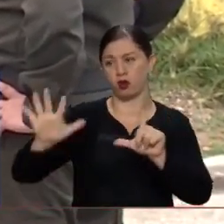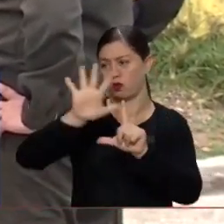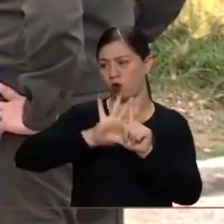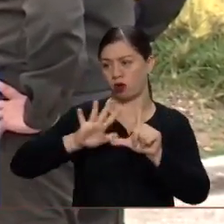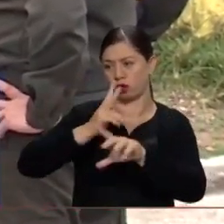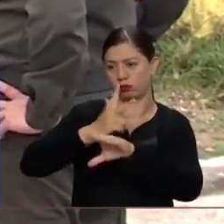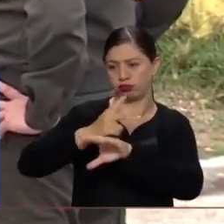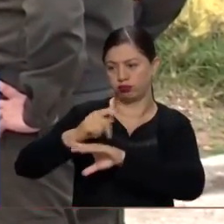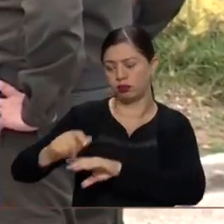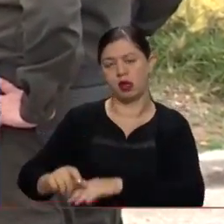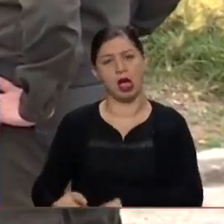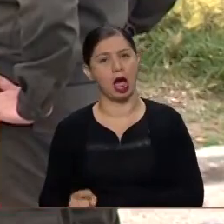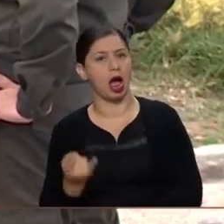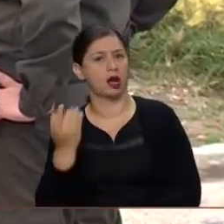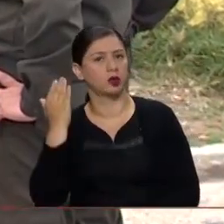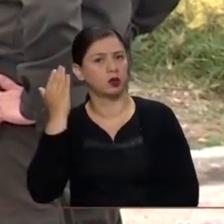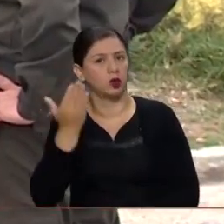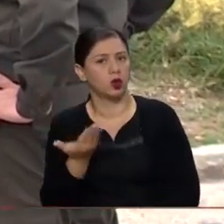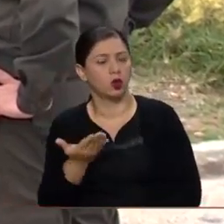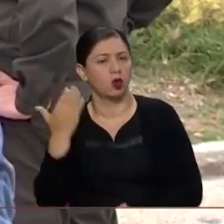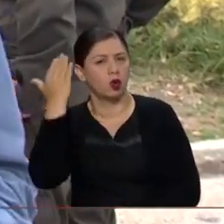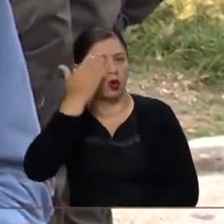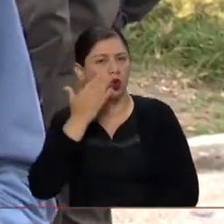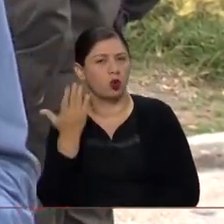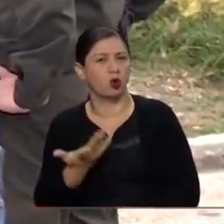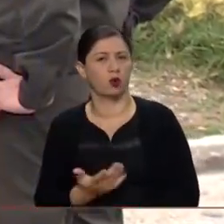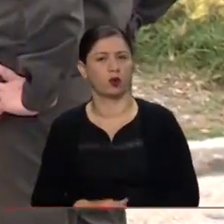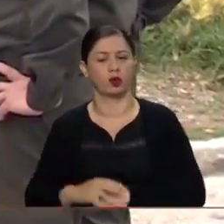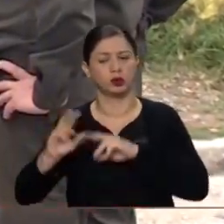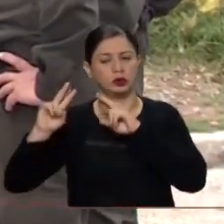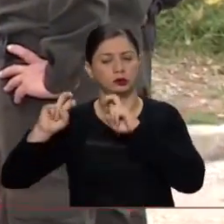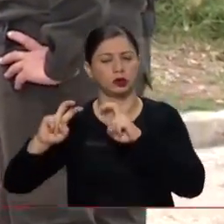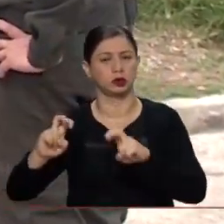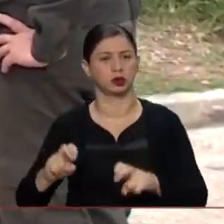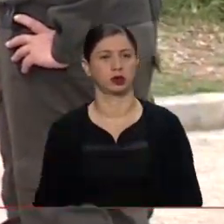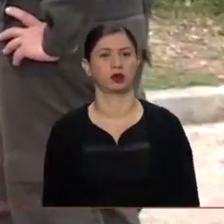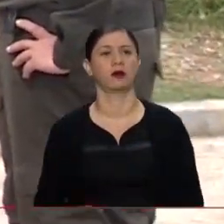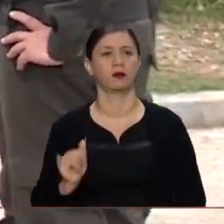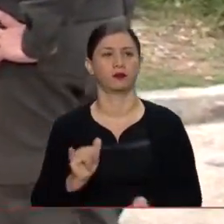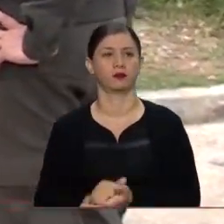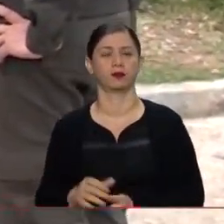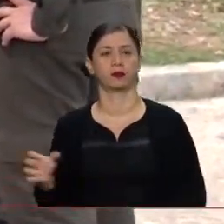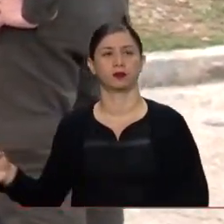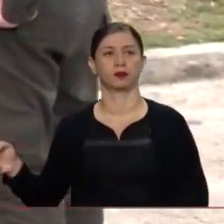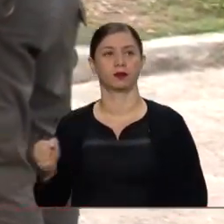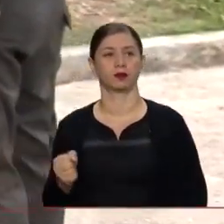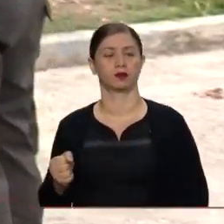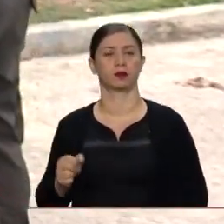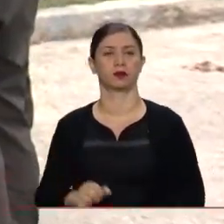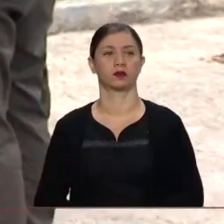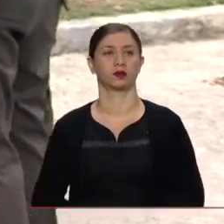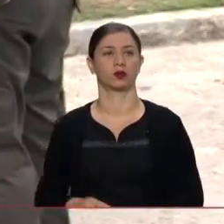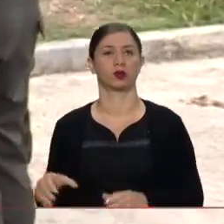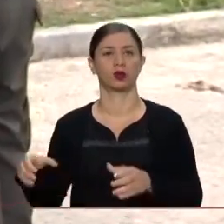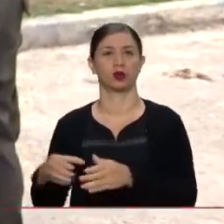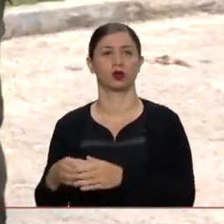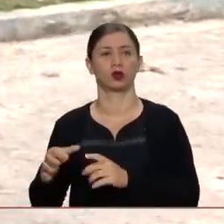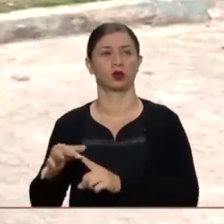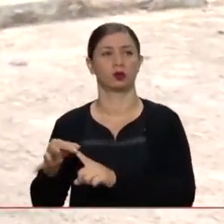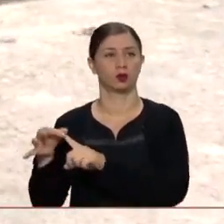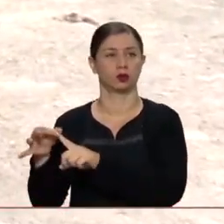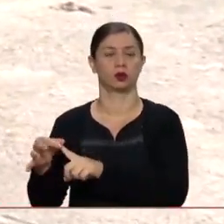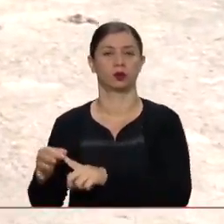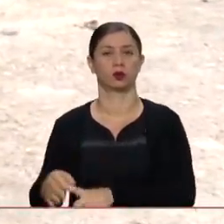para tratar de establecer el resultado de esas investigaciones. Y para eso se encuentra a esta hora de la mañana un grupo especializado